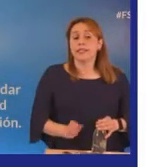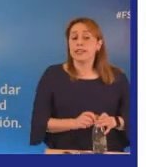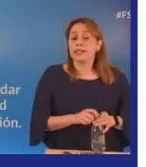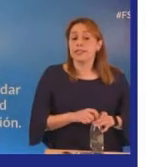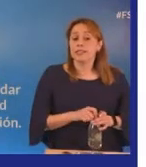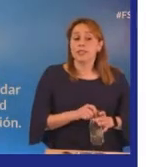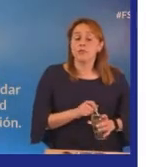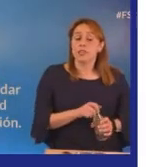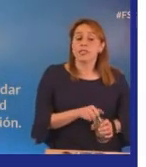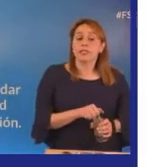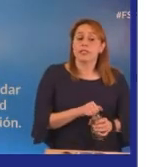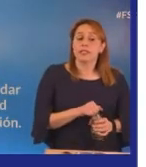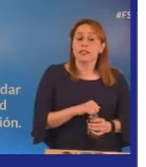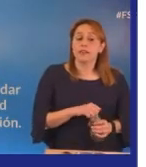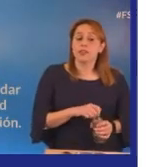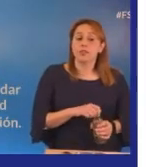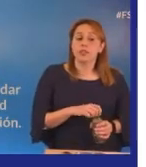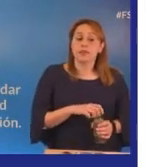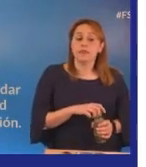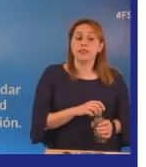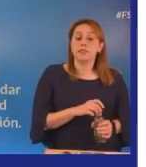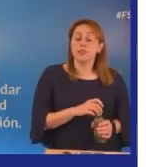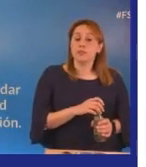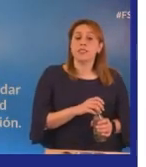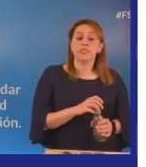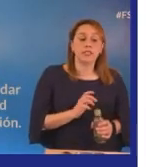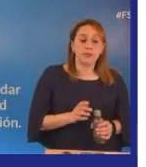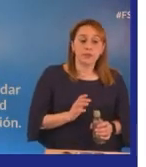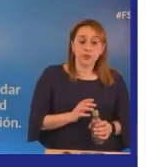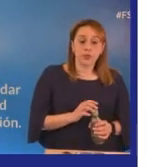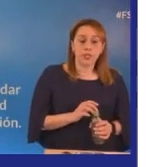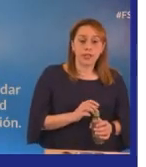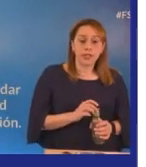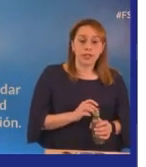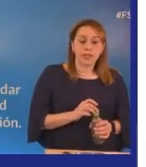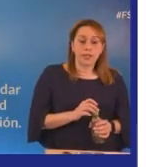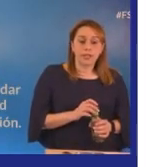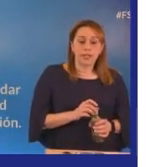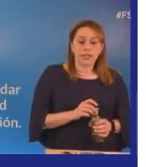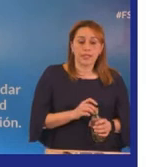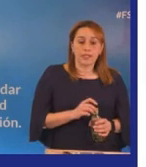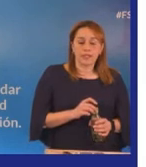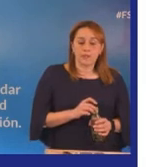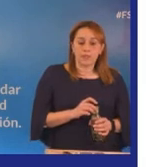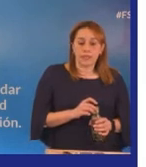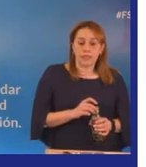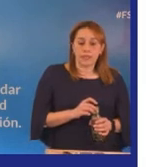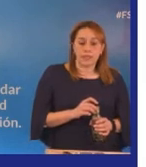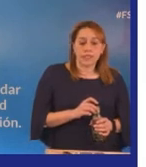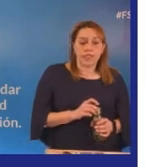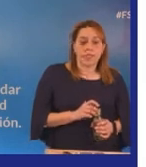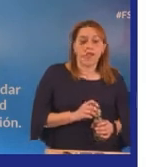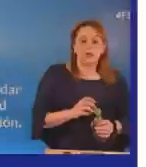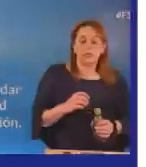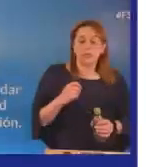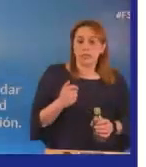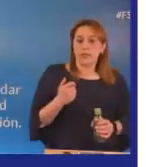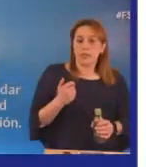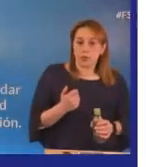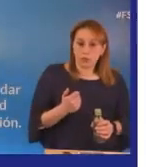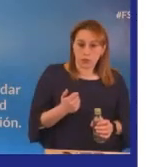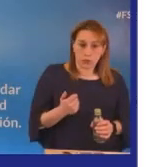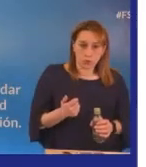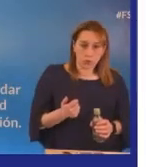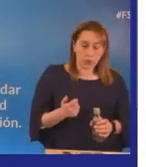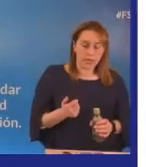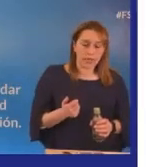Otra técnica que tenemos es la que tiene que ver con la rehabilitación específica funcional. En esta netamente vamos a trabajar lo que tiene que ver